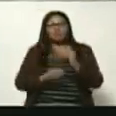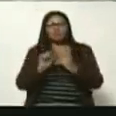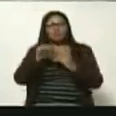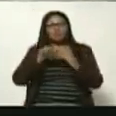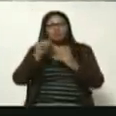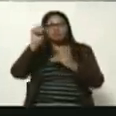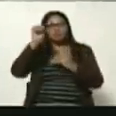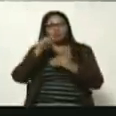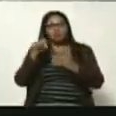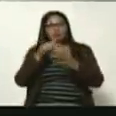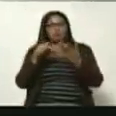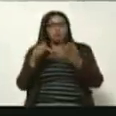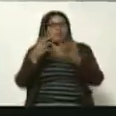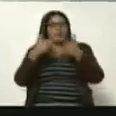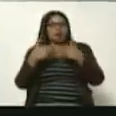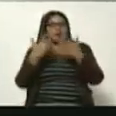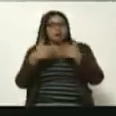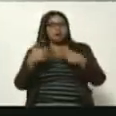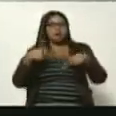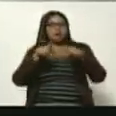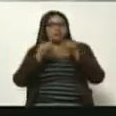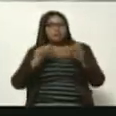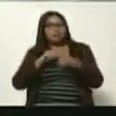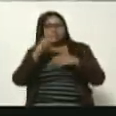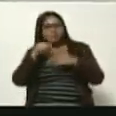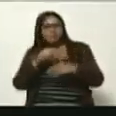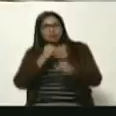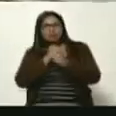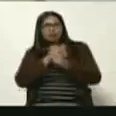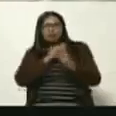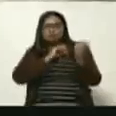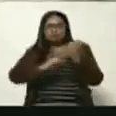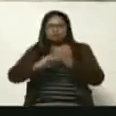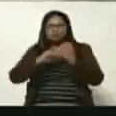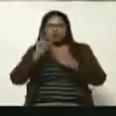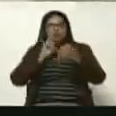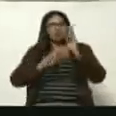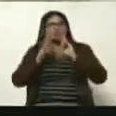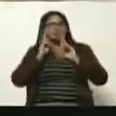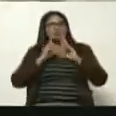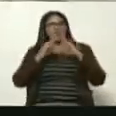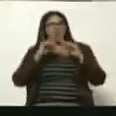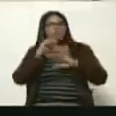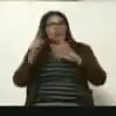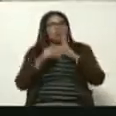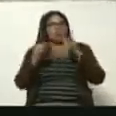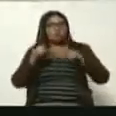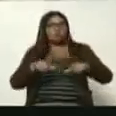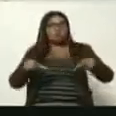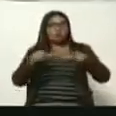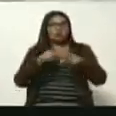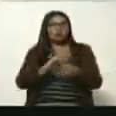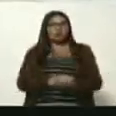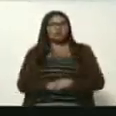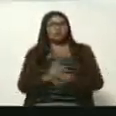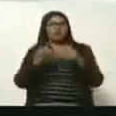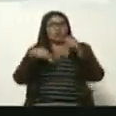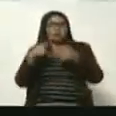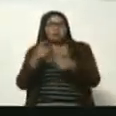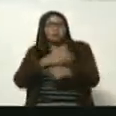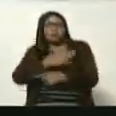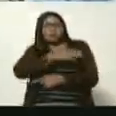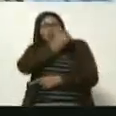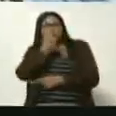partes electromecánicas. Igualmente se ejecutan trabajos de limpieza y desinfección de los espacios. Seguidamente, las